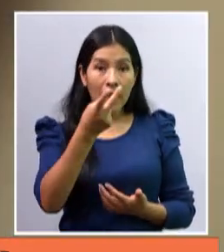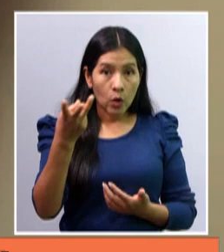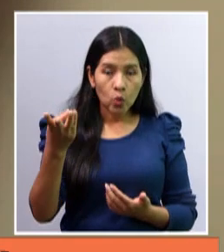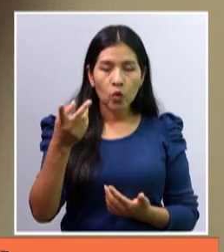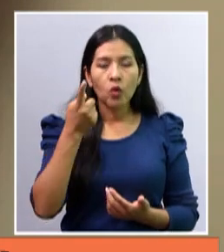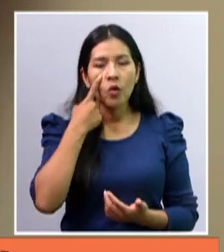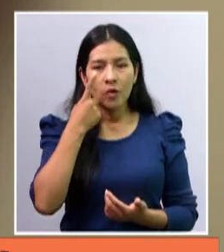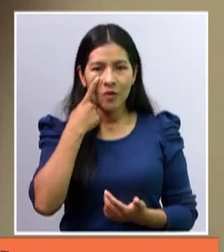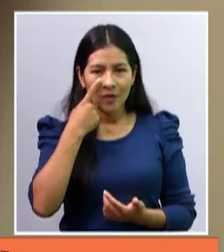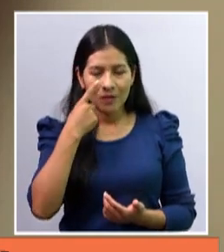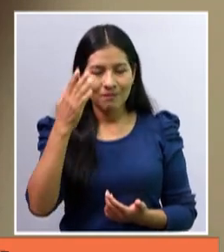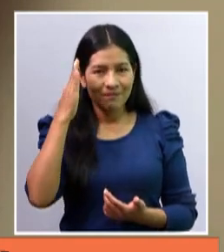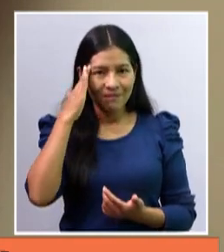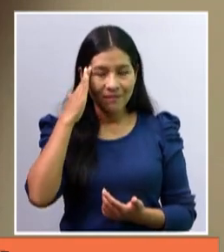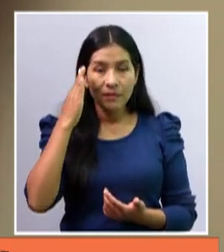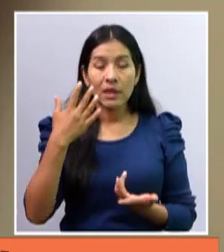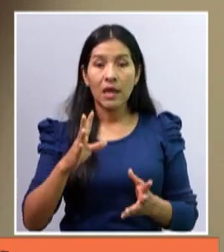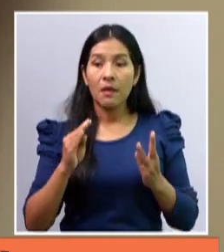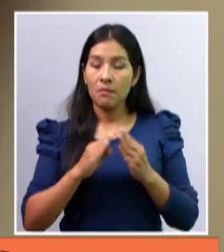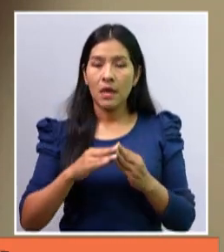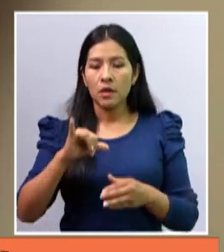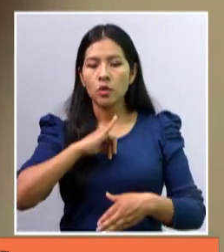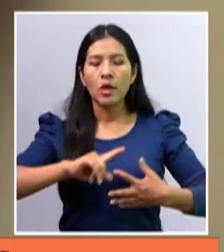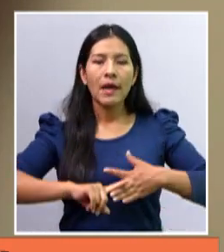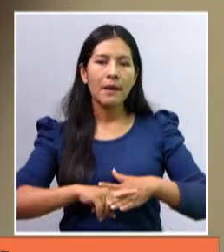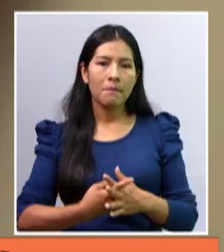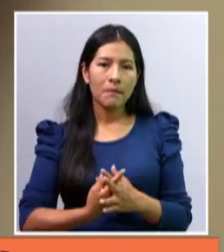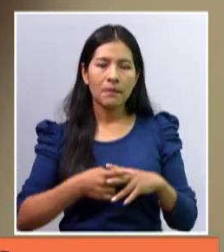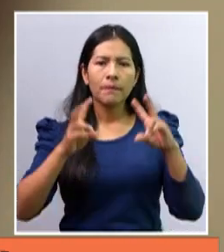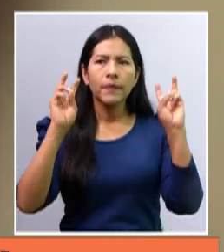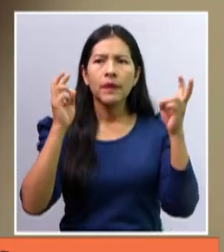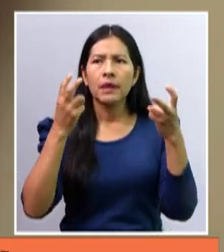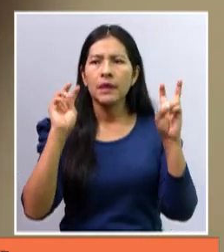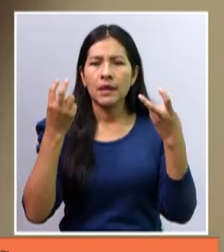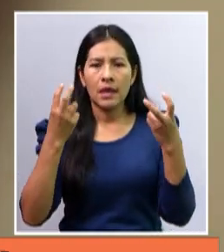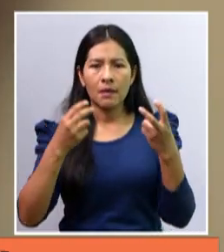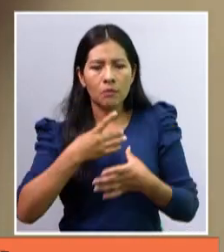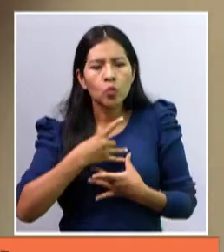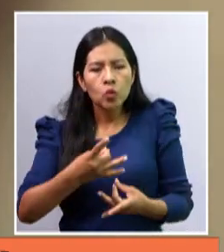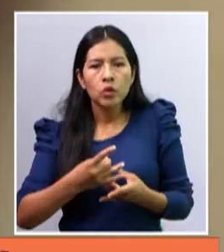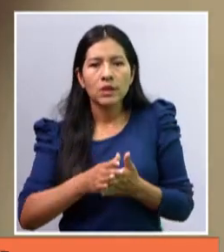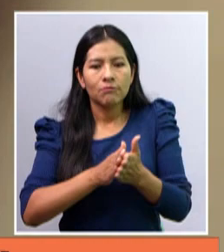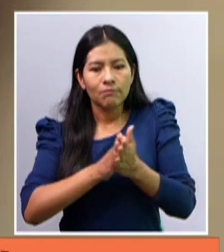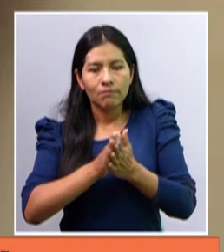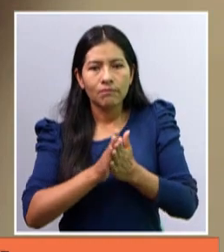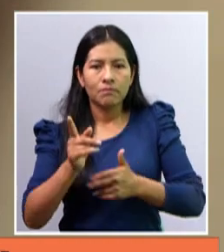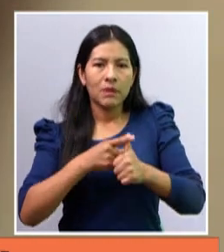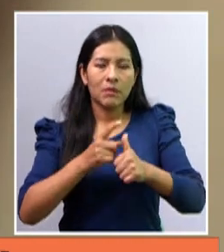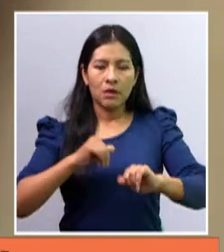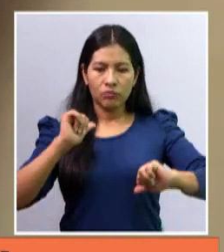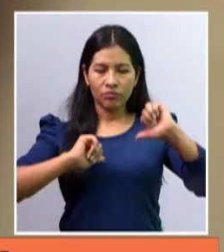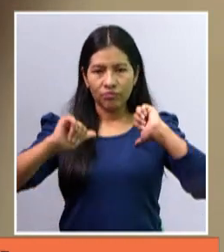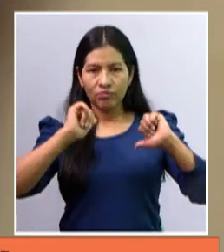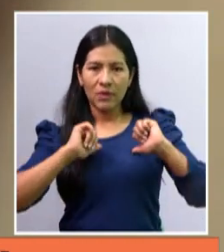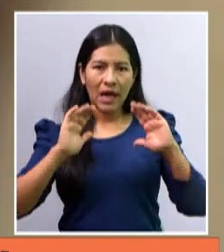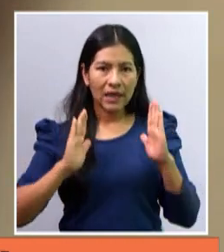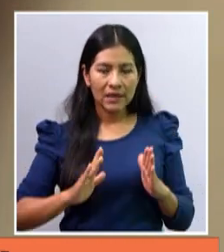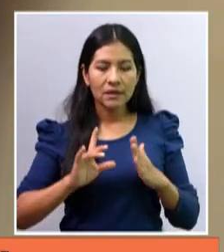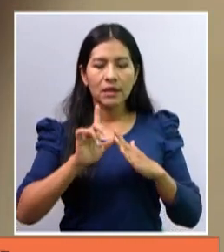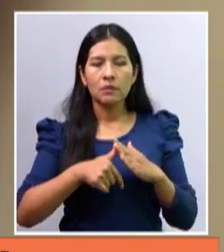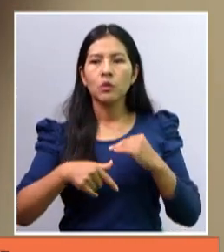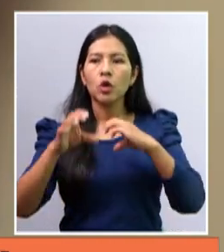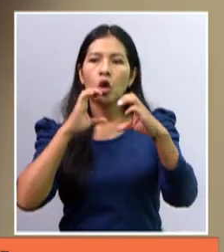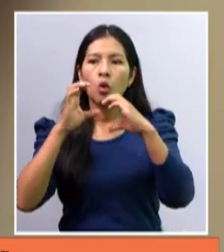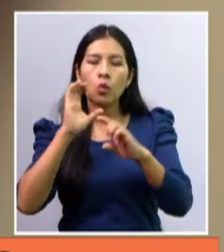que como decía Dani yo empecé un poco con el tema de investigación de actriz Empecé con el tema de comunicación